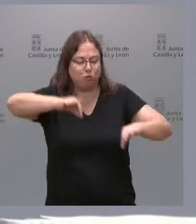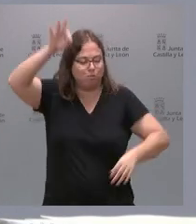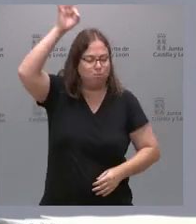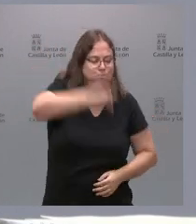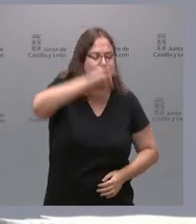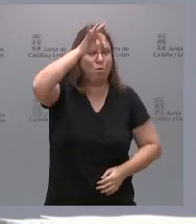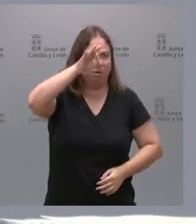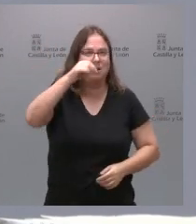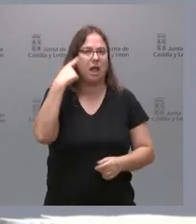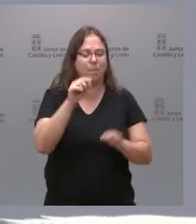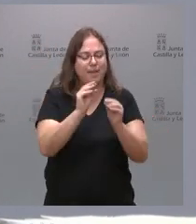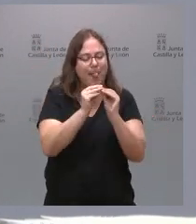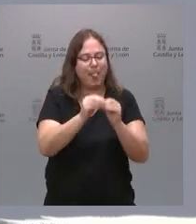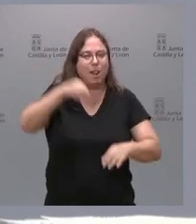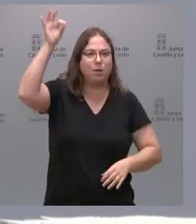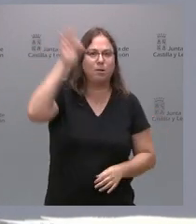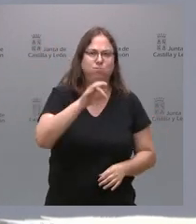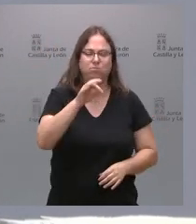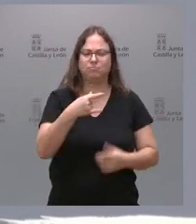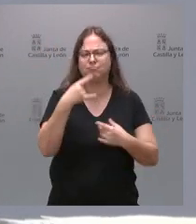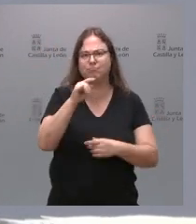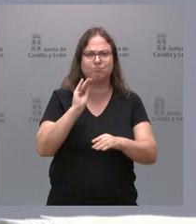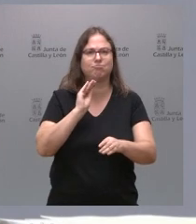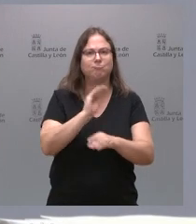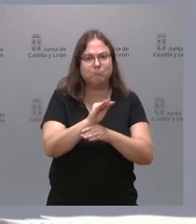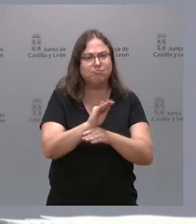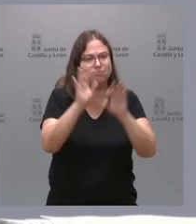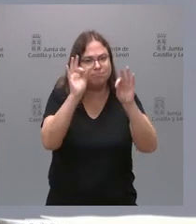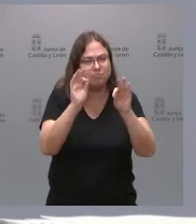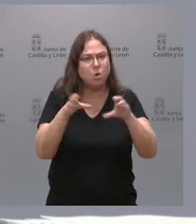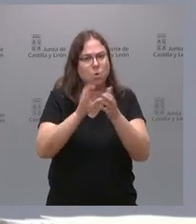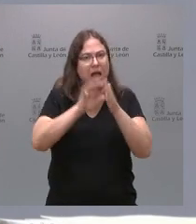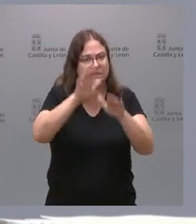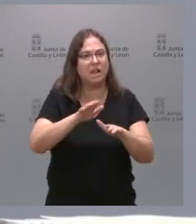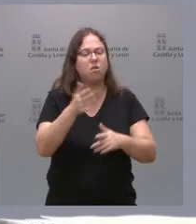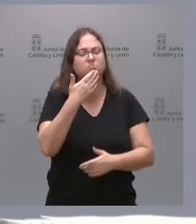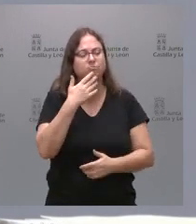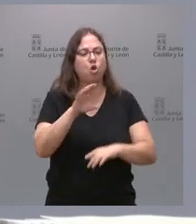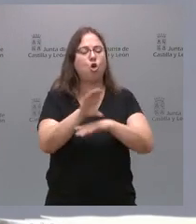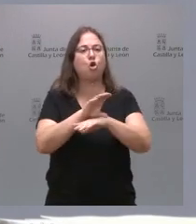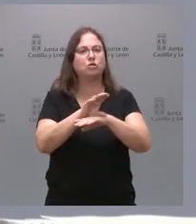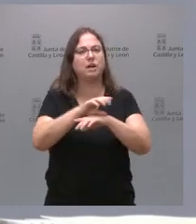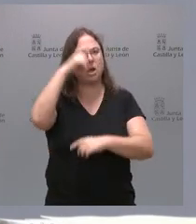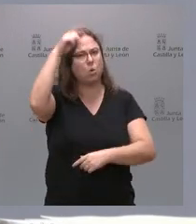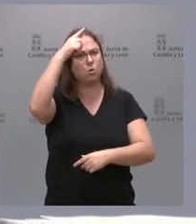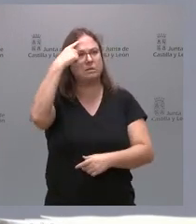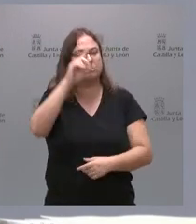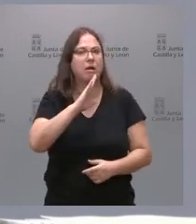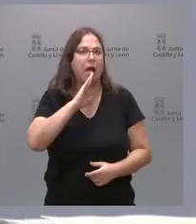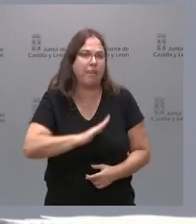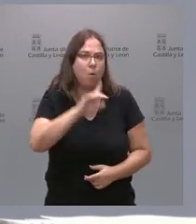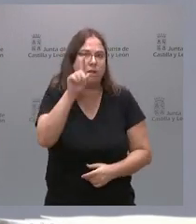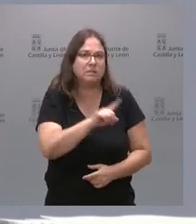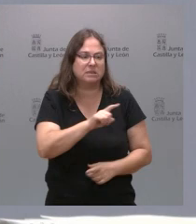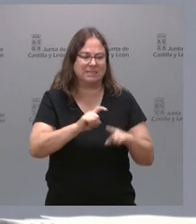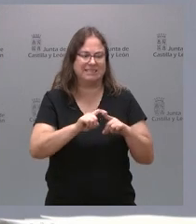actuación en la del circuito de novilladas financiada precisamente por la junta de Castilla y león por la consejería de cultura saber si les parece adecuado